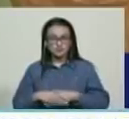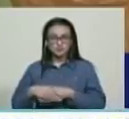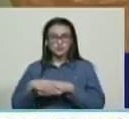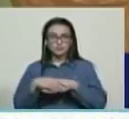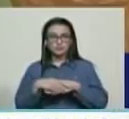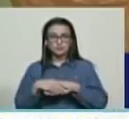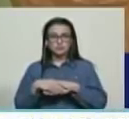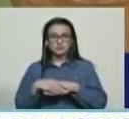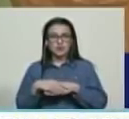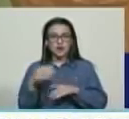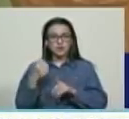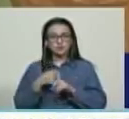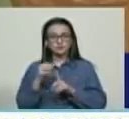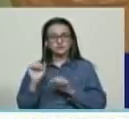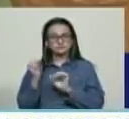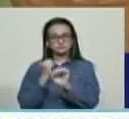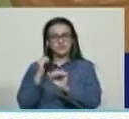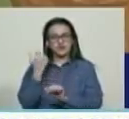contra el imperialismo.